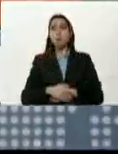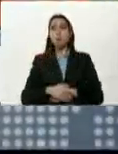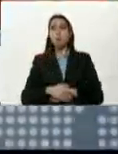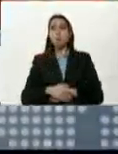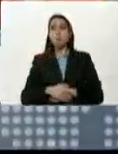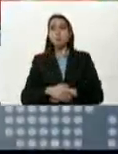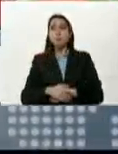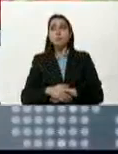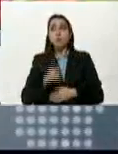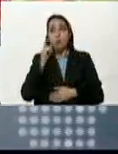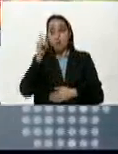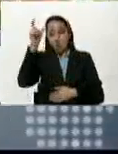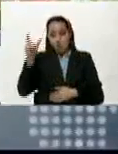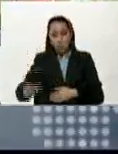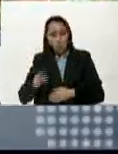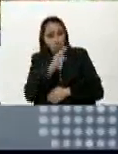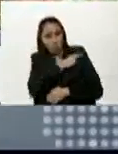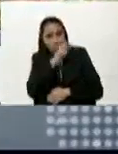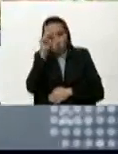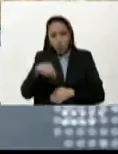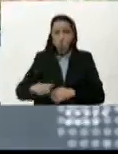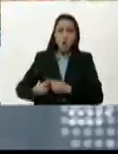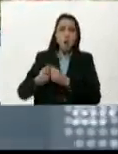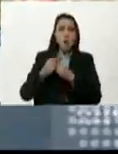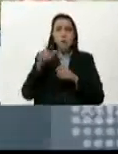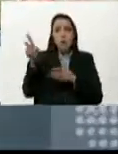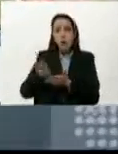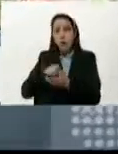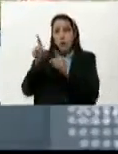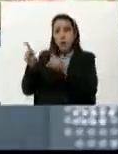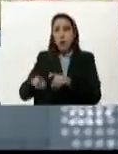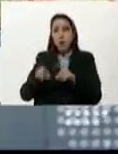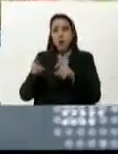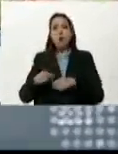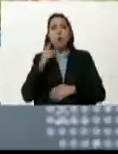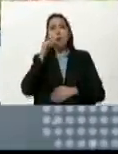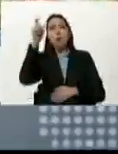el jefe del ministerio de agricultura en mérida n